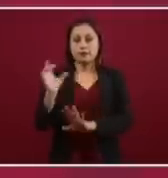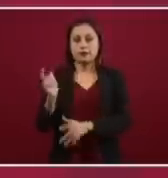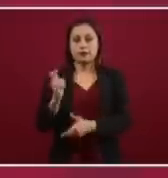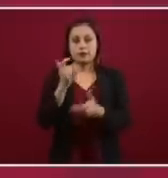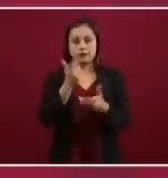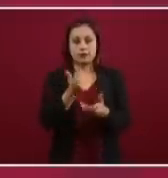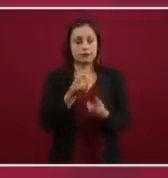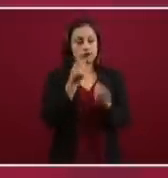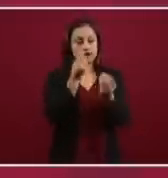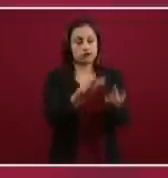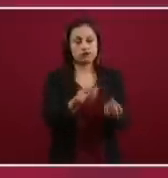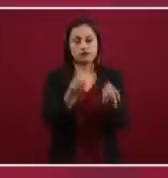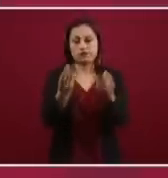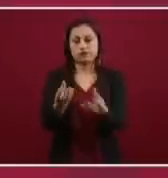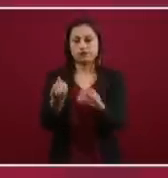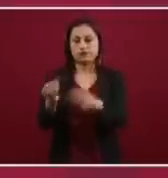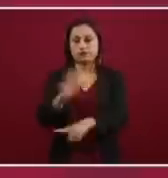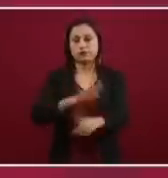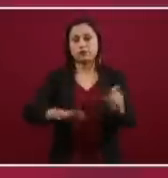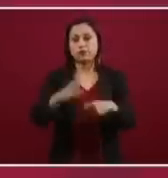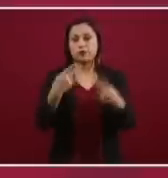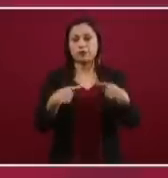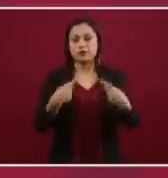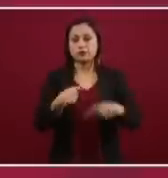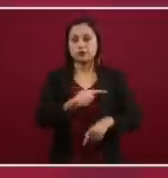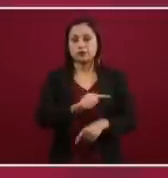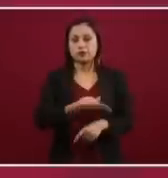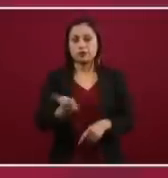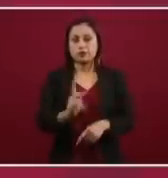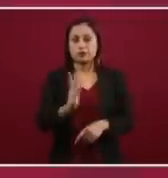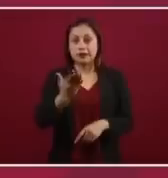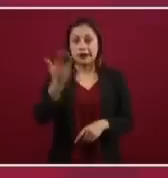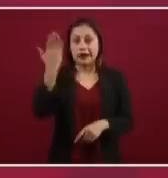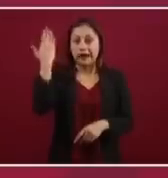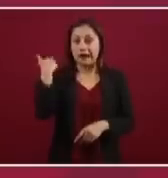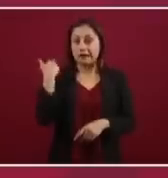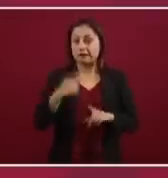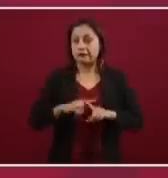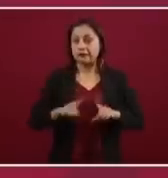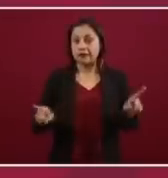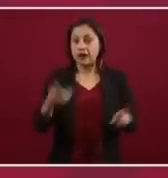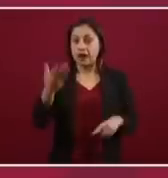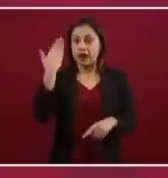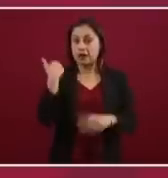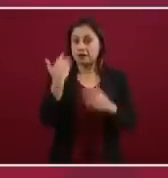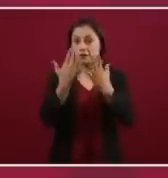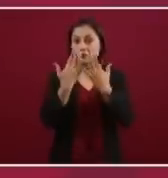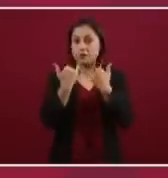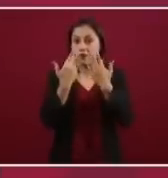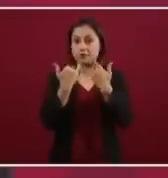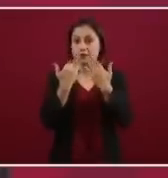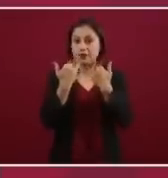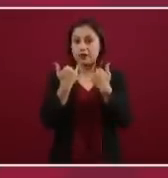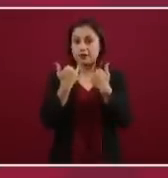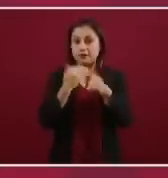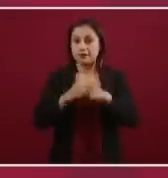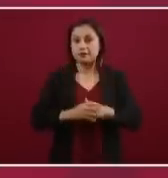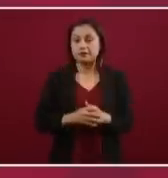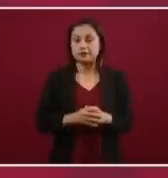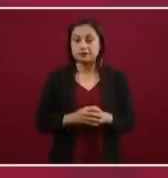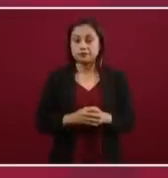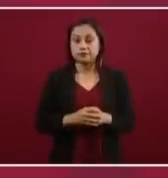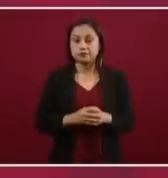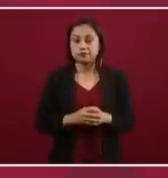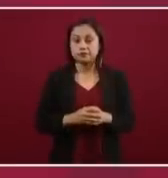en beneficio de los pobres, como no se hacía antes. Este año, repito, se van